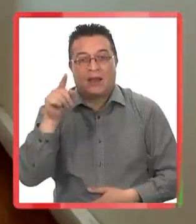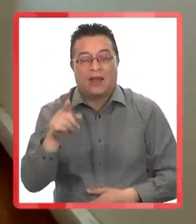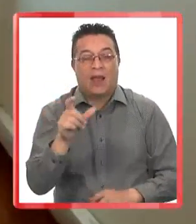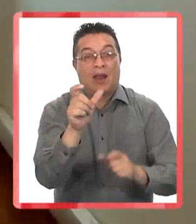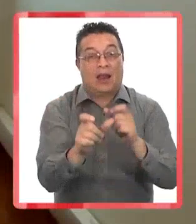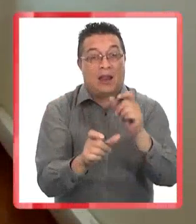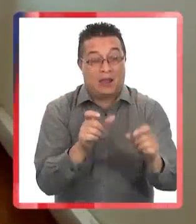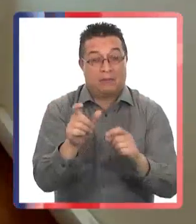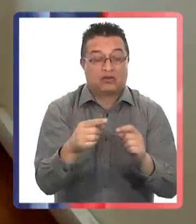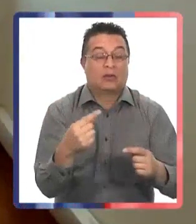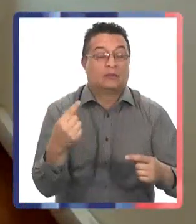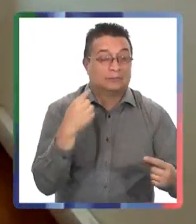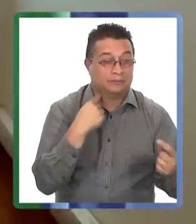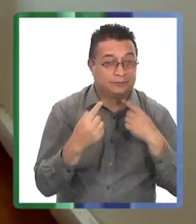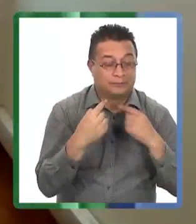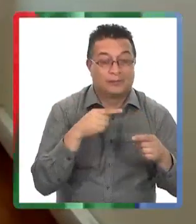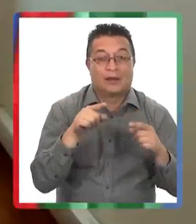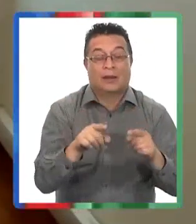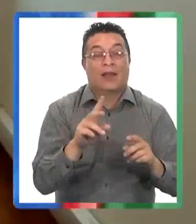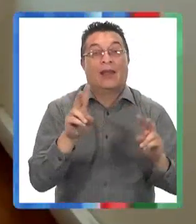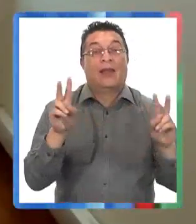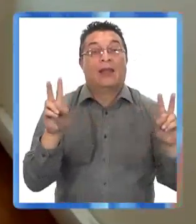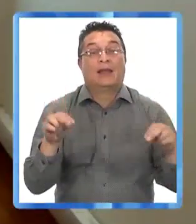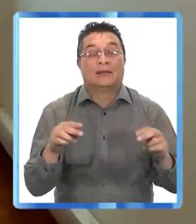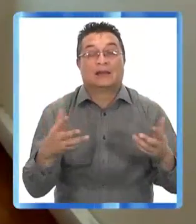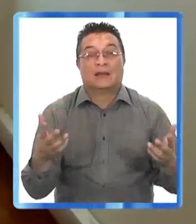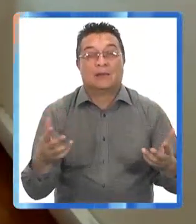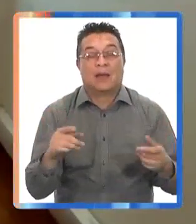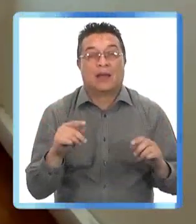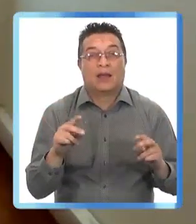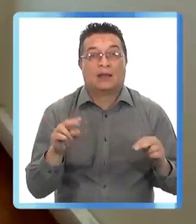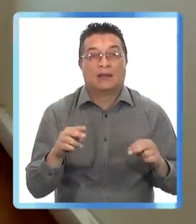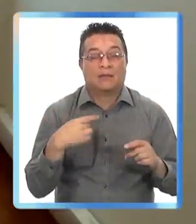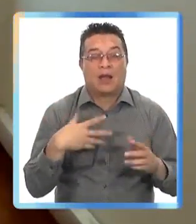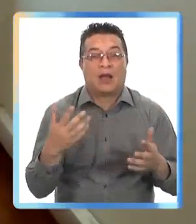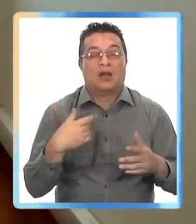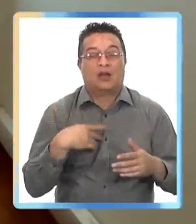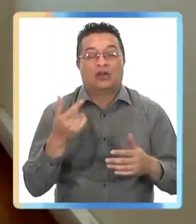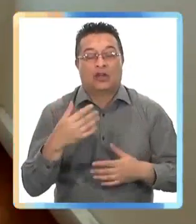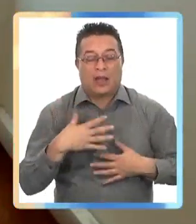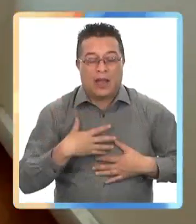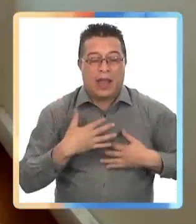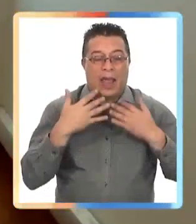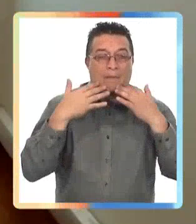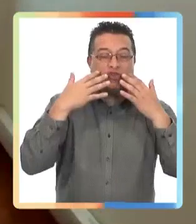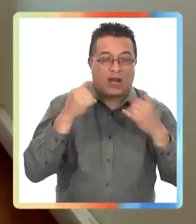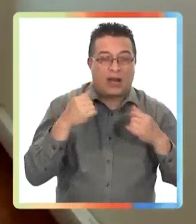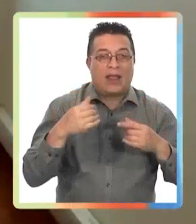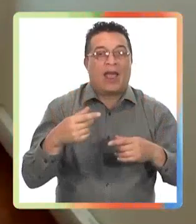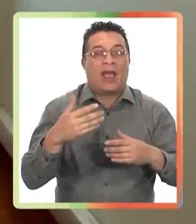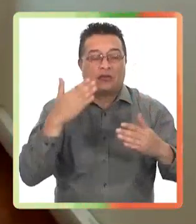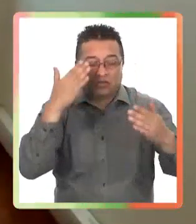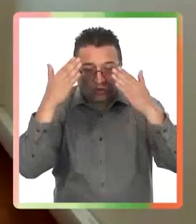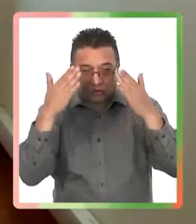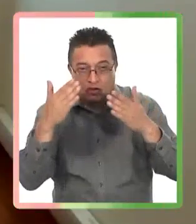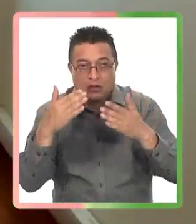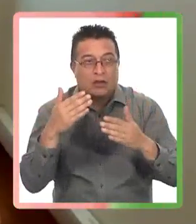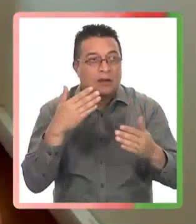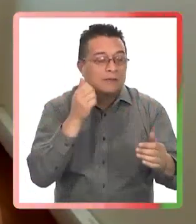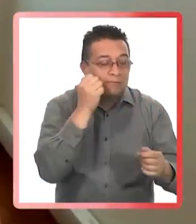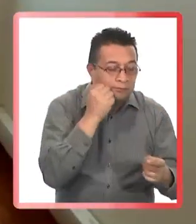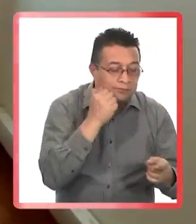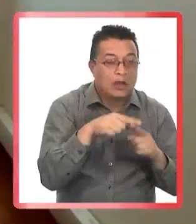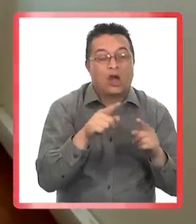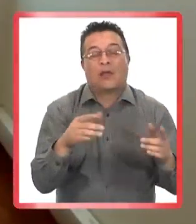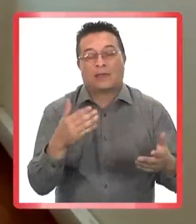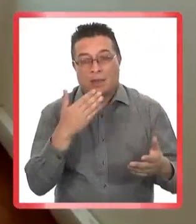también socioemocionales, socioafectivos, y hay una serie de otras acciones también de más largo plazo, pero que van a ser